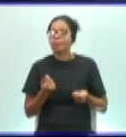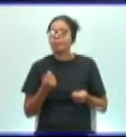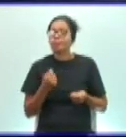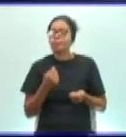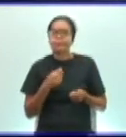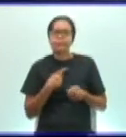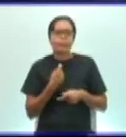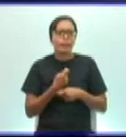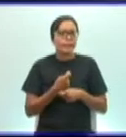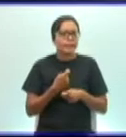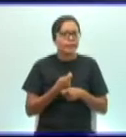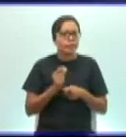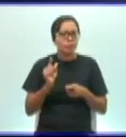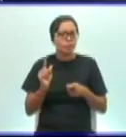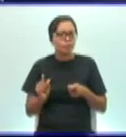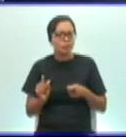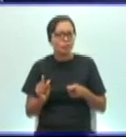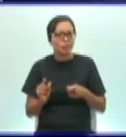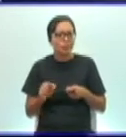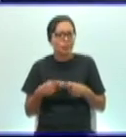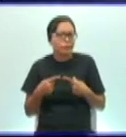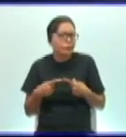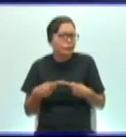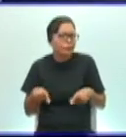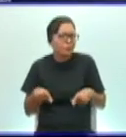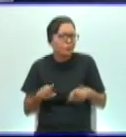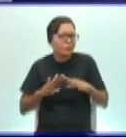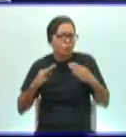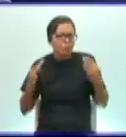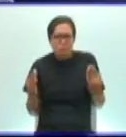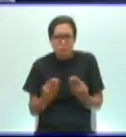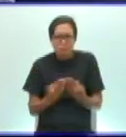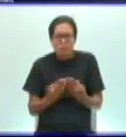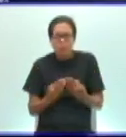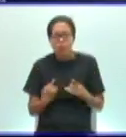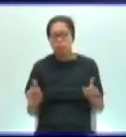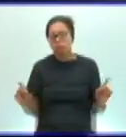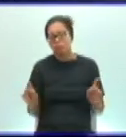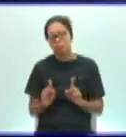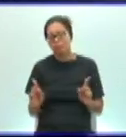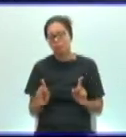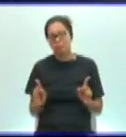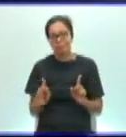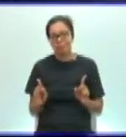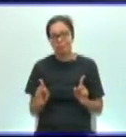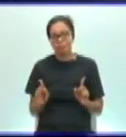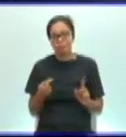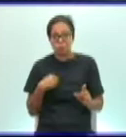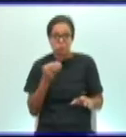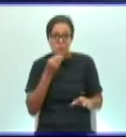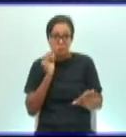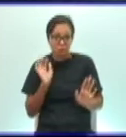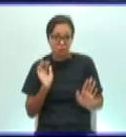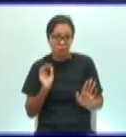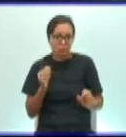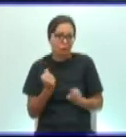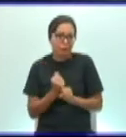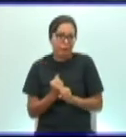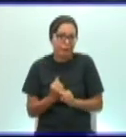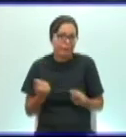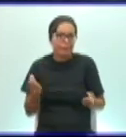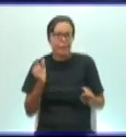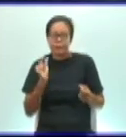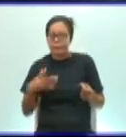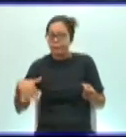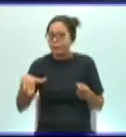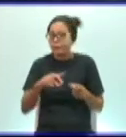¿qué personalidades? No todas, porque pudiera trabajar todas las personalidades del tema 5 y del tema 6. Es que hay muchas personalidades,